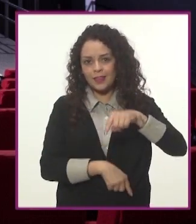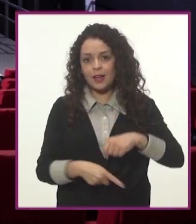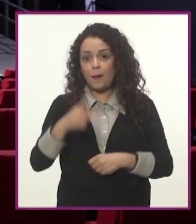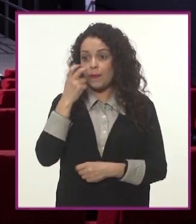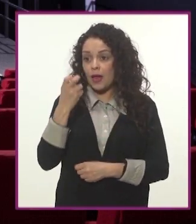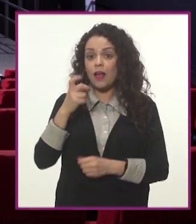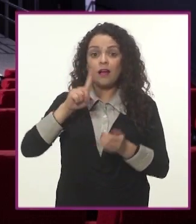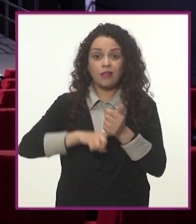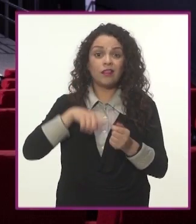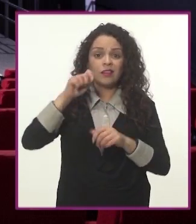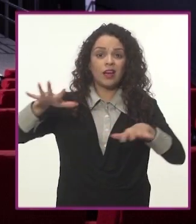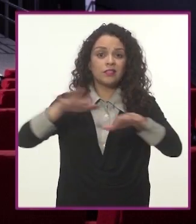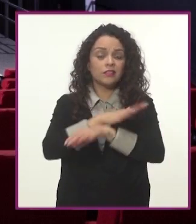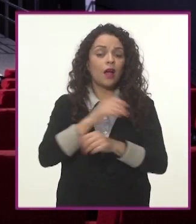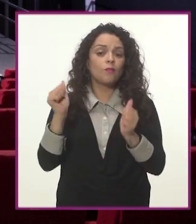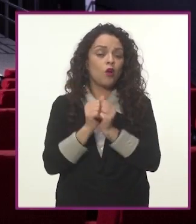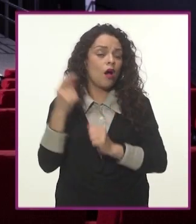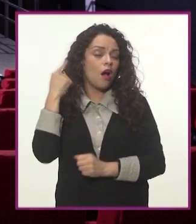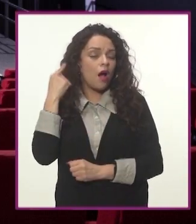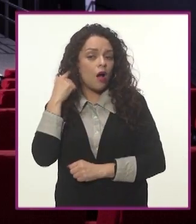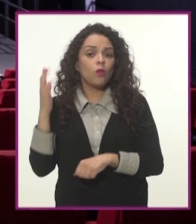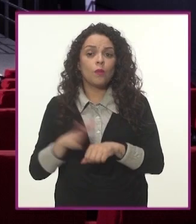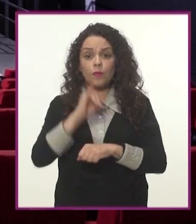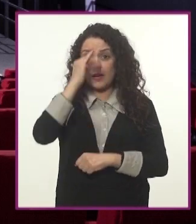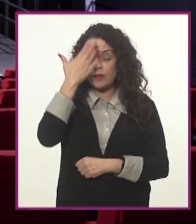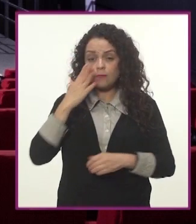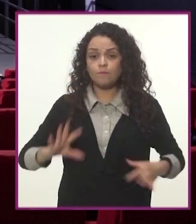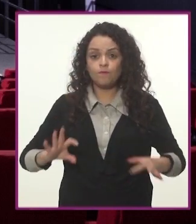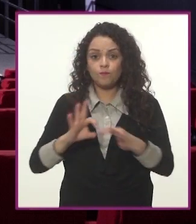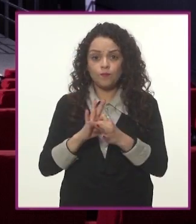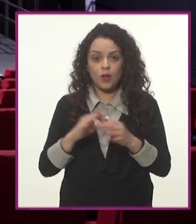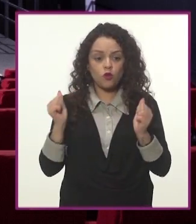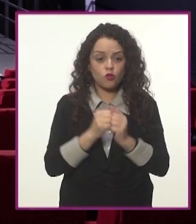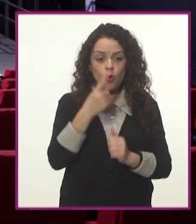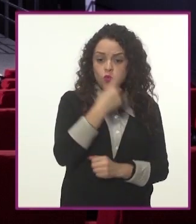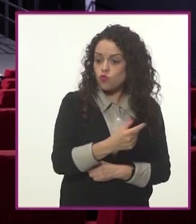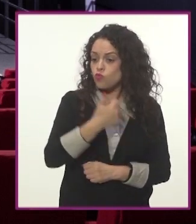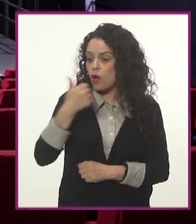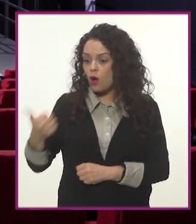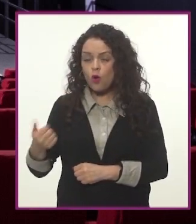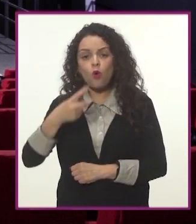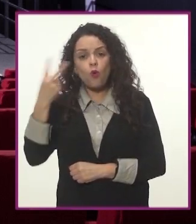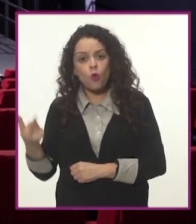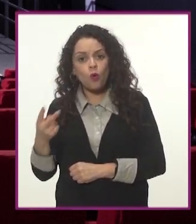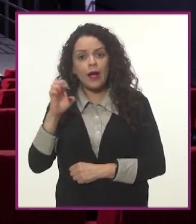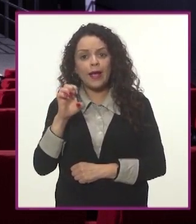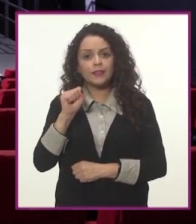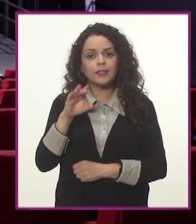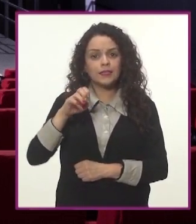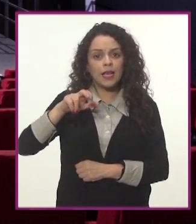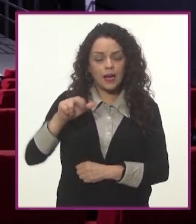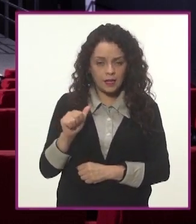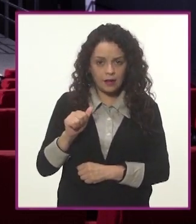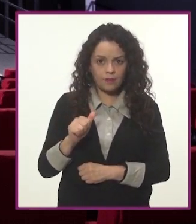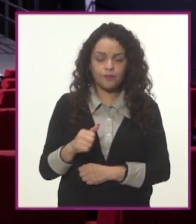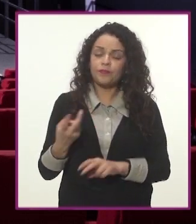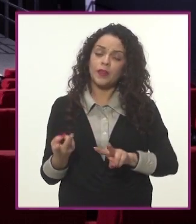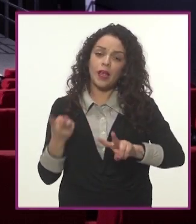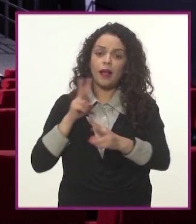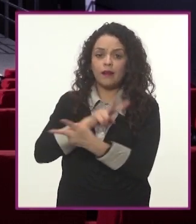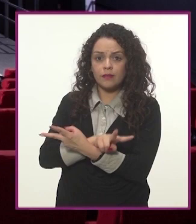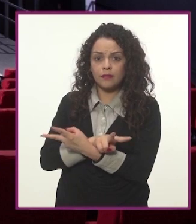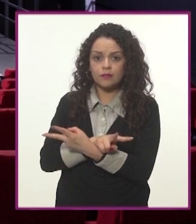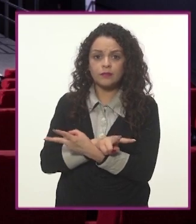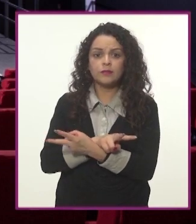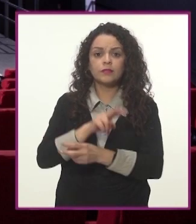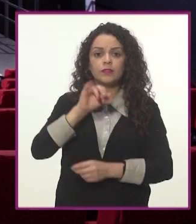audio, tiene que ver con la imagen porque conecta una escena con otra a través del mismo audio, al revés que el cut en caso del